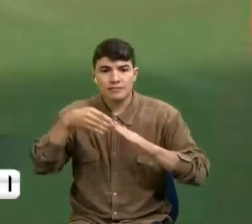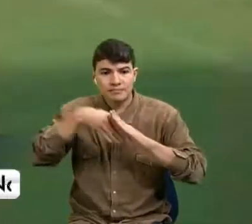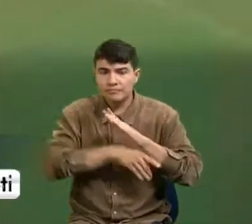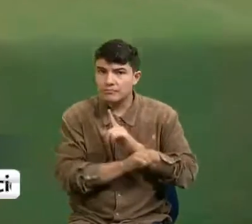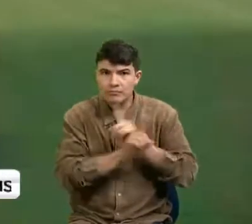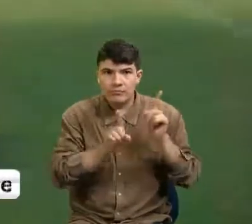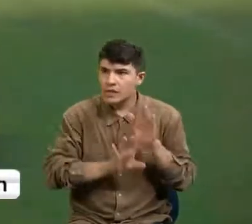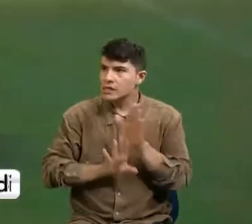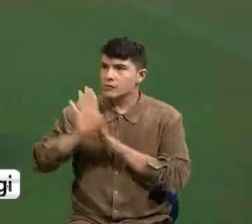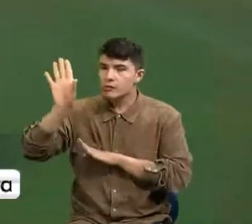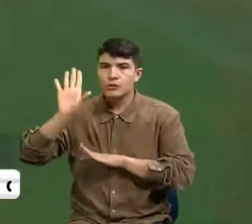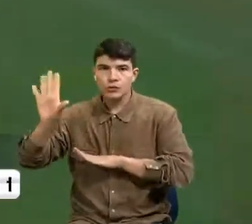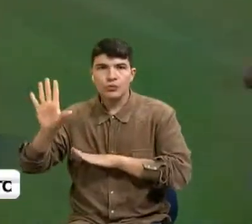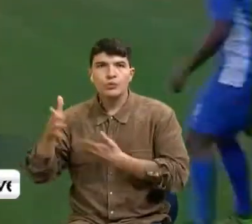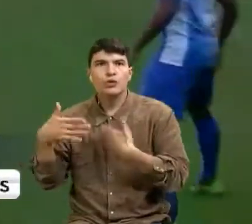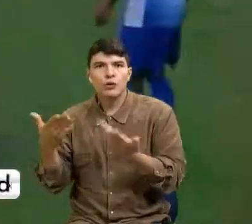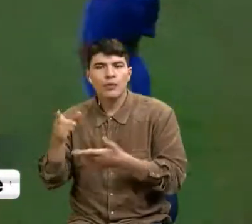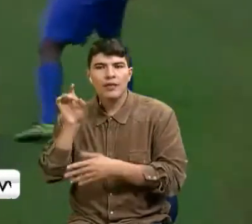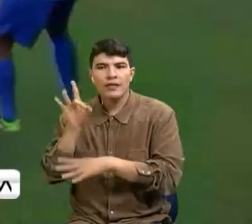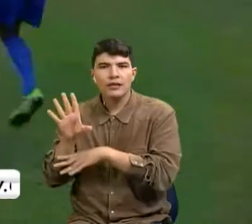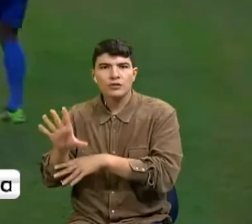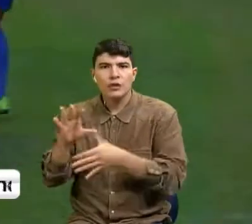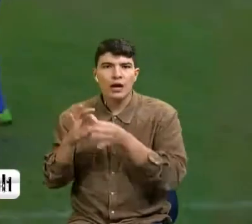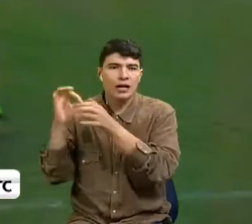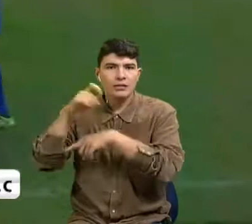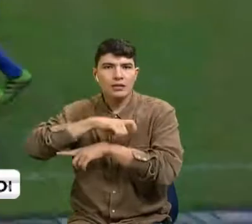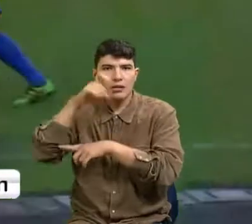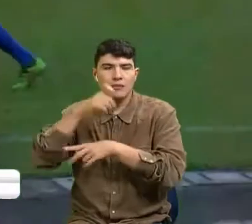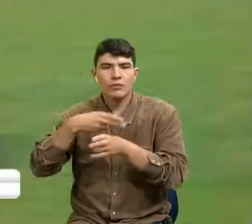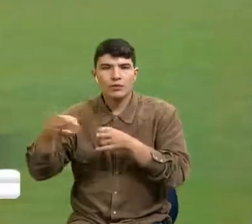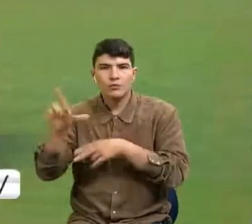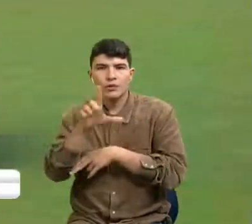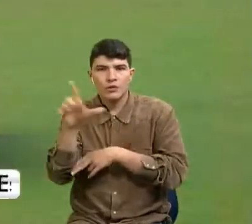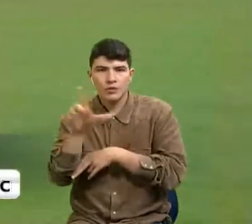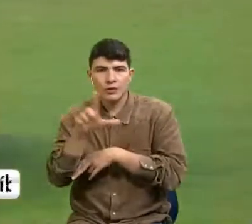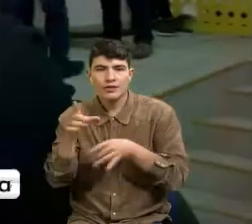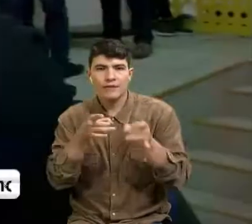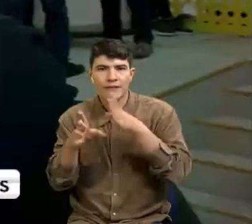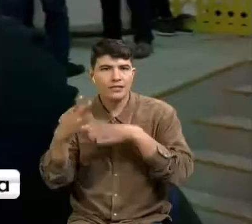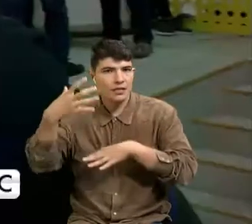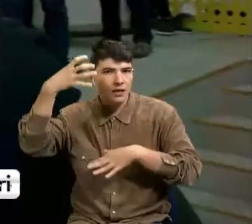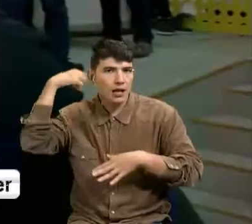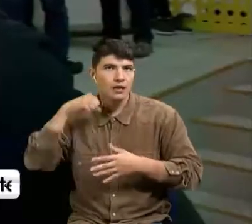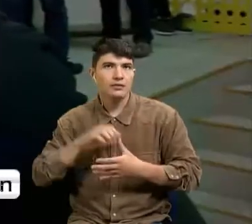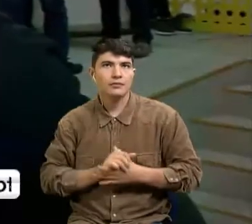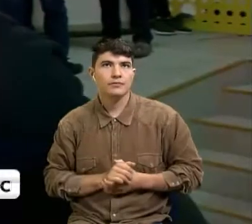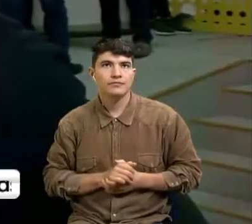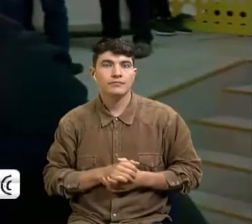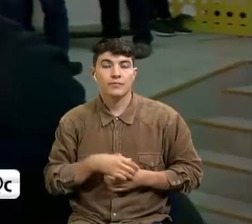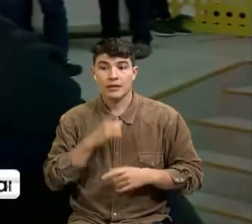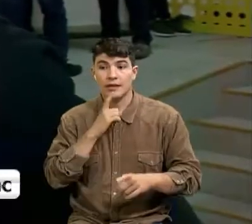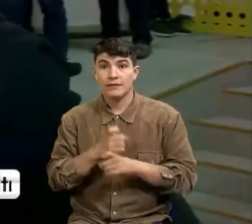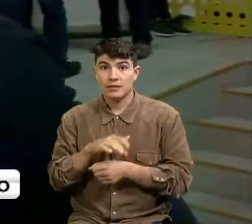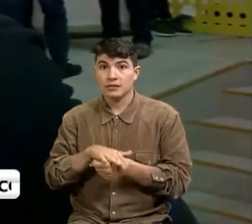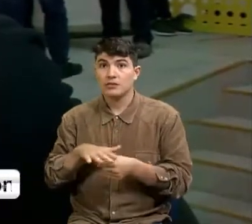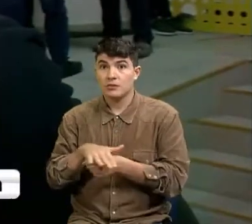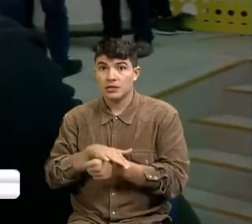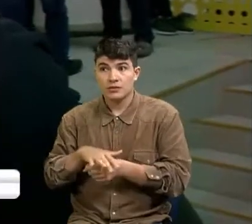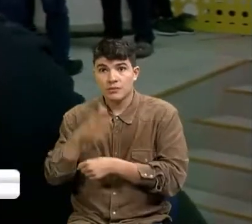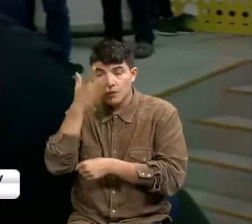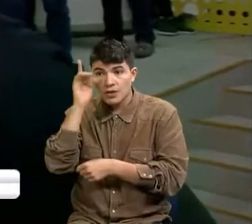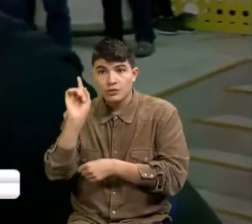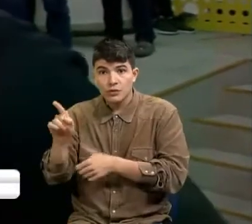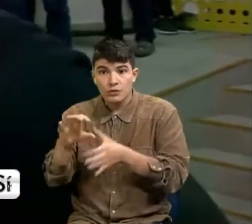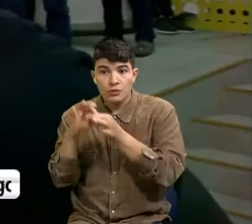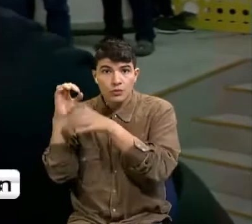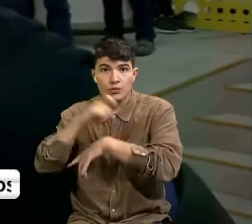salir de la penúltima posición de la liga deberá vencer a alianza el próximo lunes en la fecha de clásicos pero bastante complicado rival difícil pero